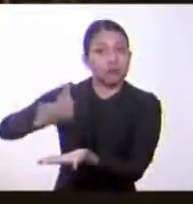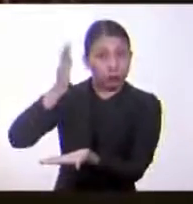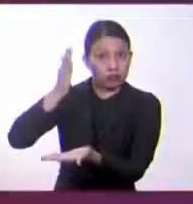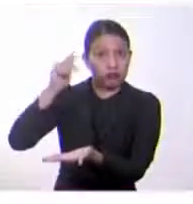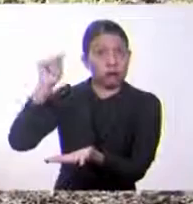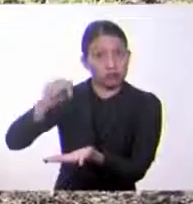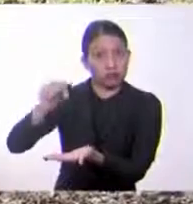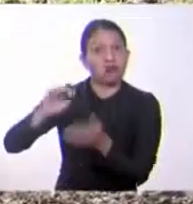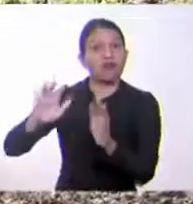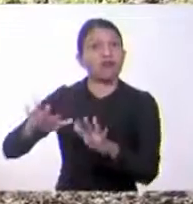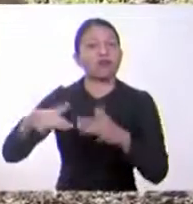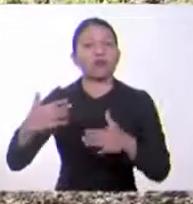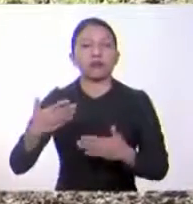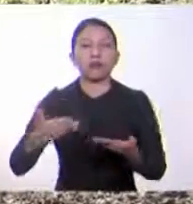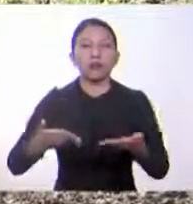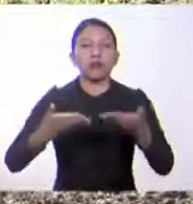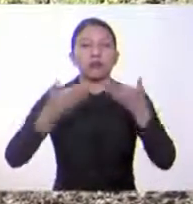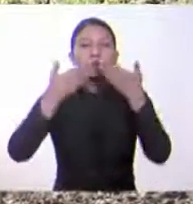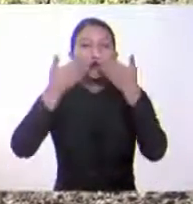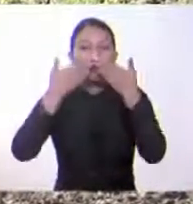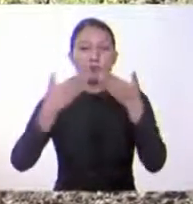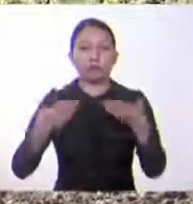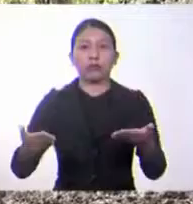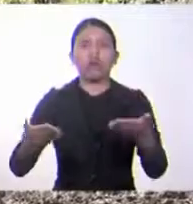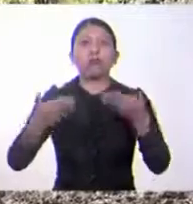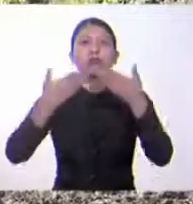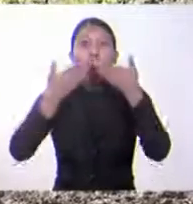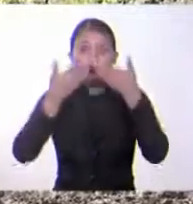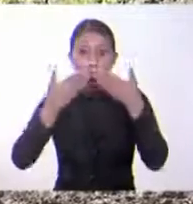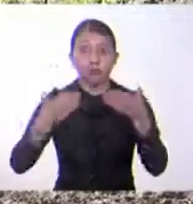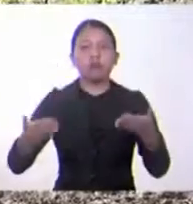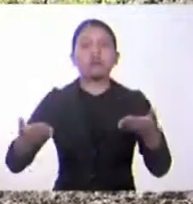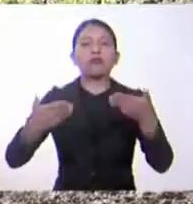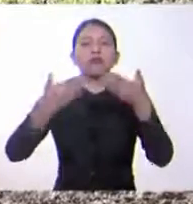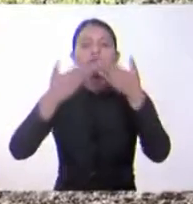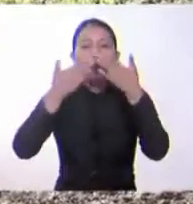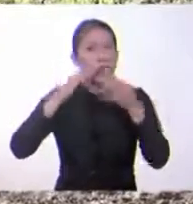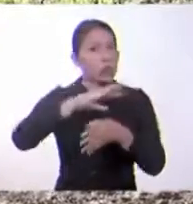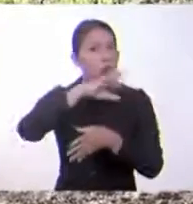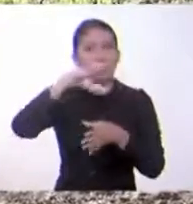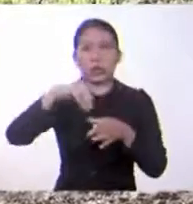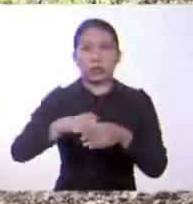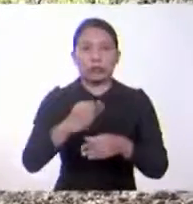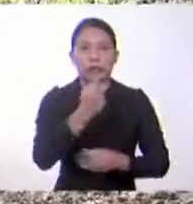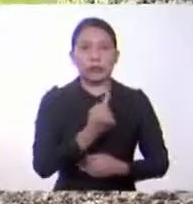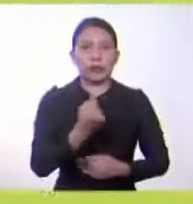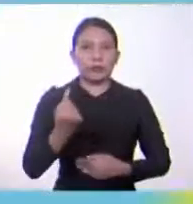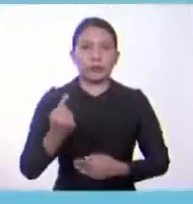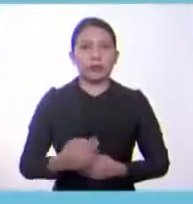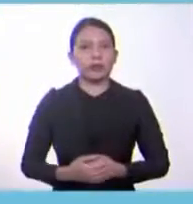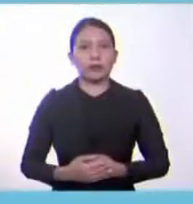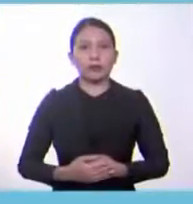aquel ser que respira, lo que nos incluye a nosotros como humanos.